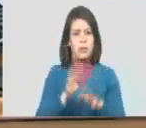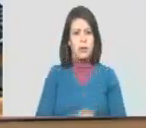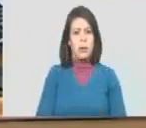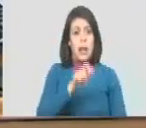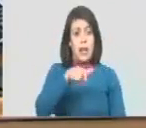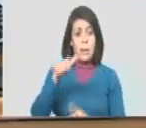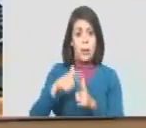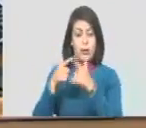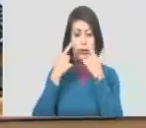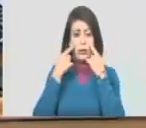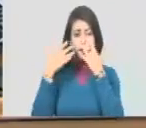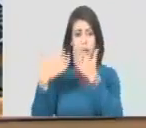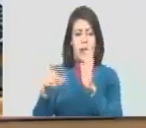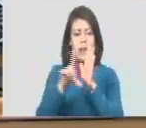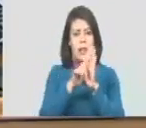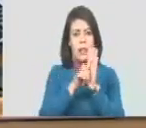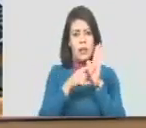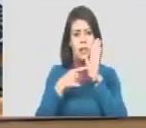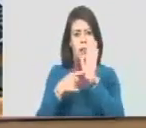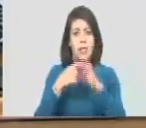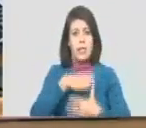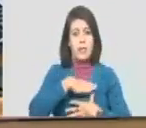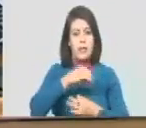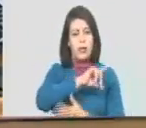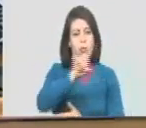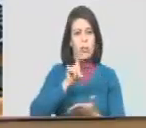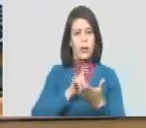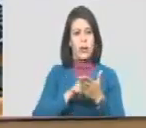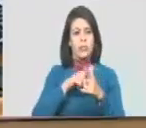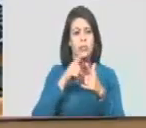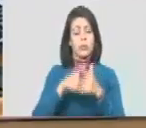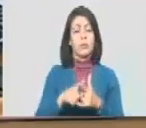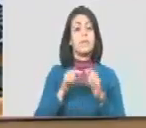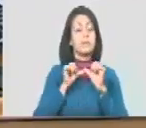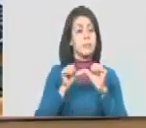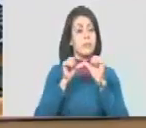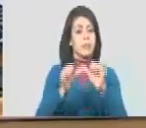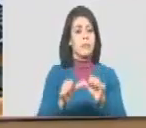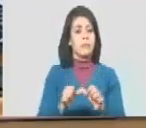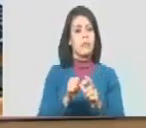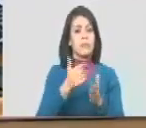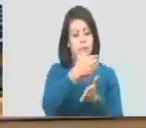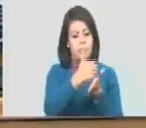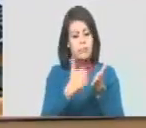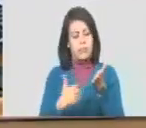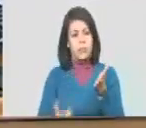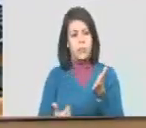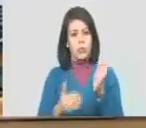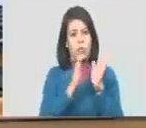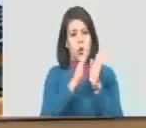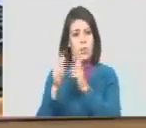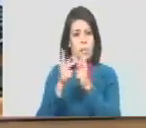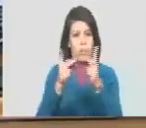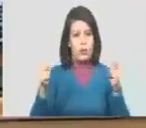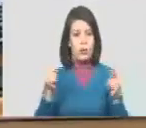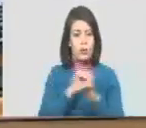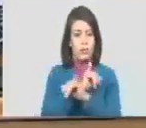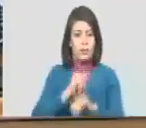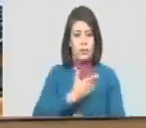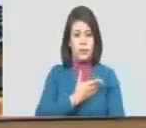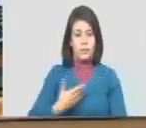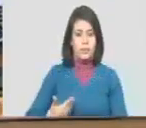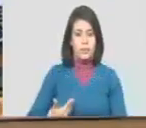Las disposiciones de esta ley son de interés general. En consecuencia, sus disposiciones son de orden público. Es todo,